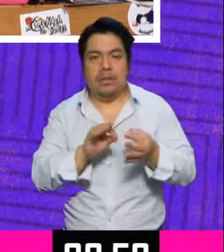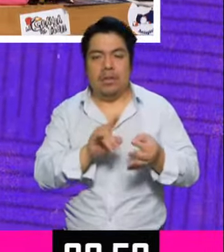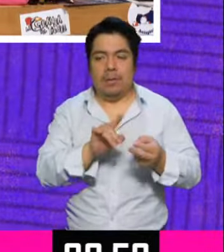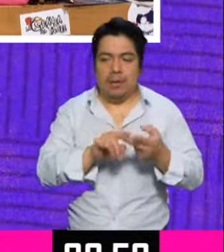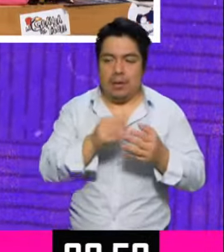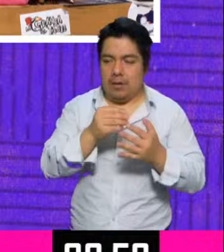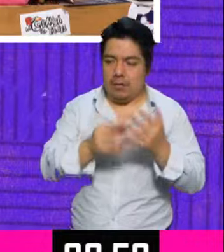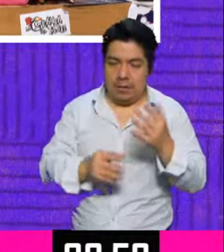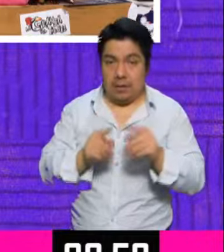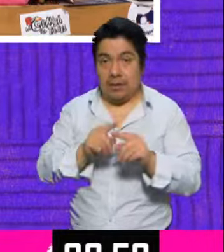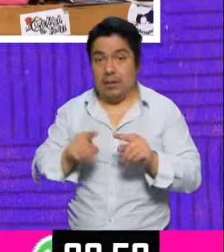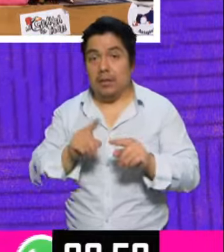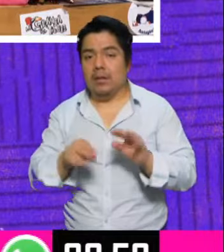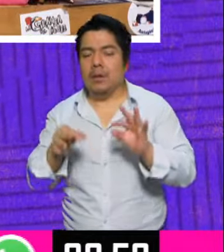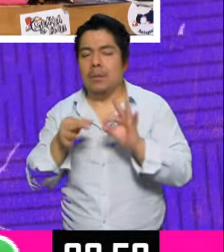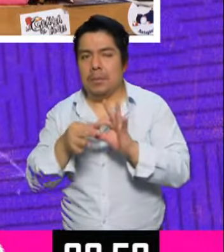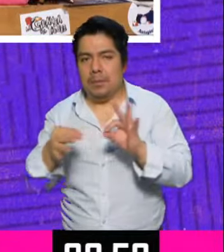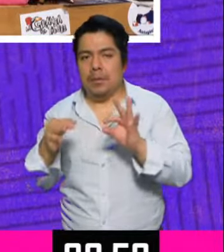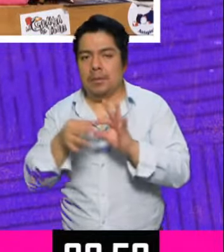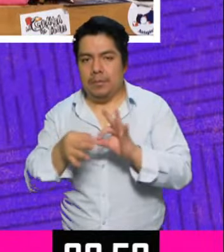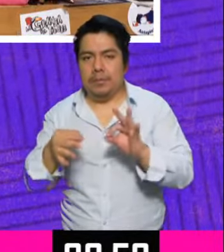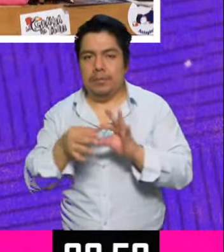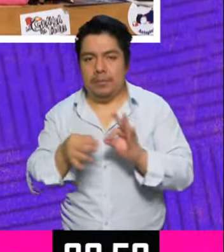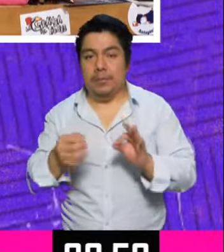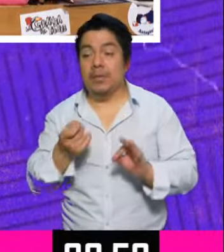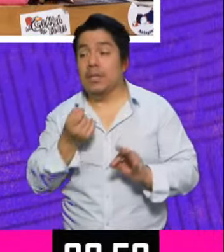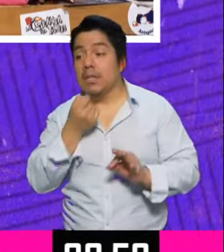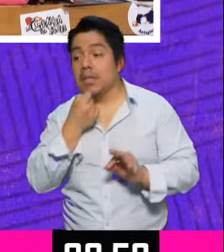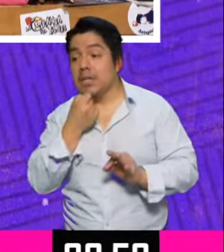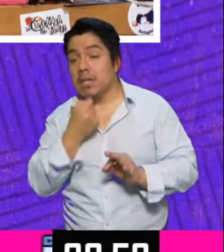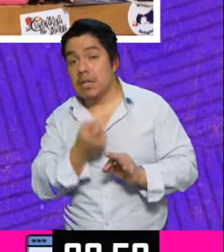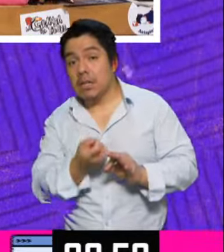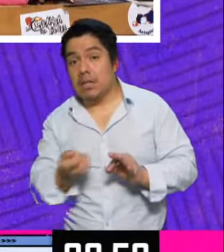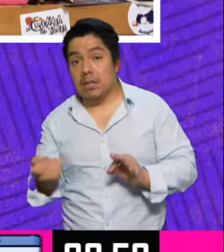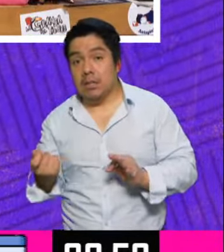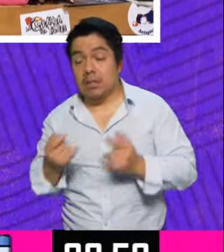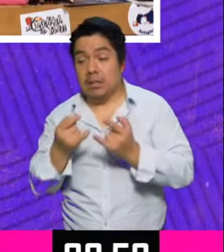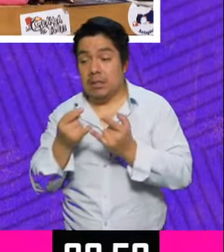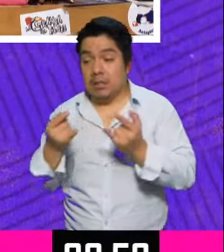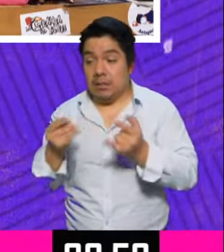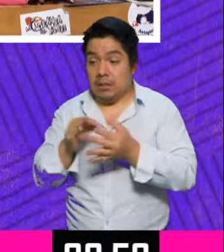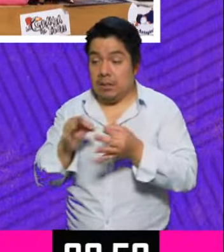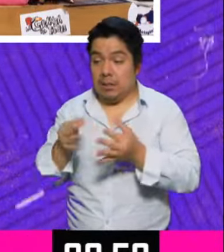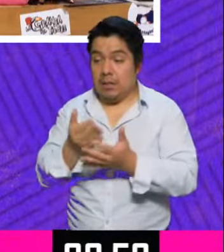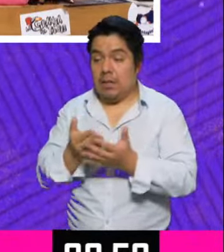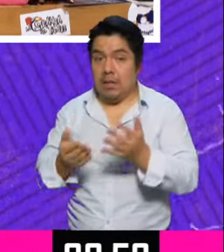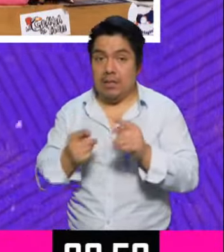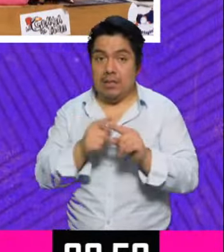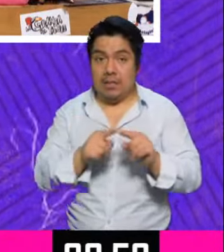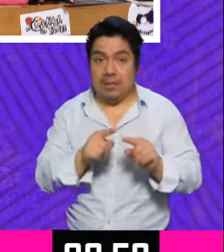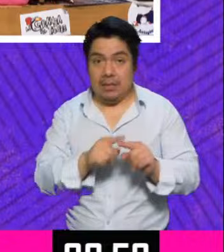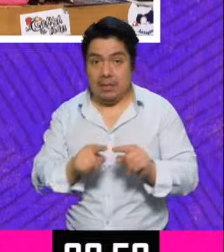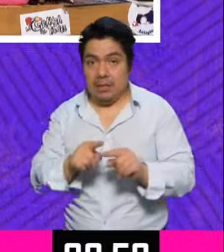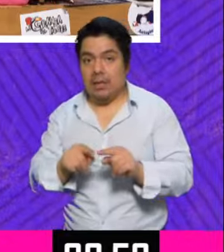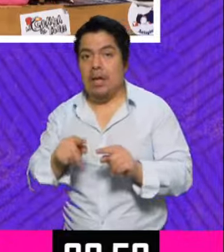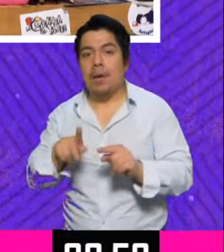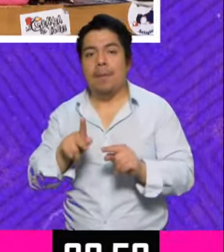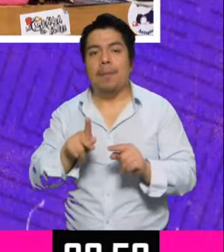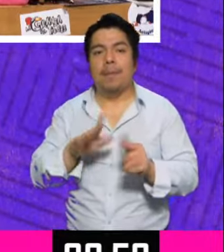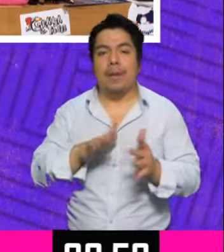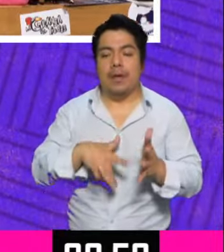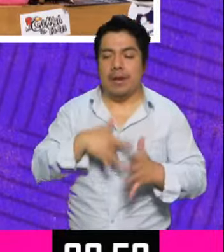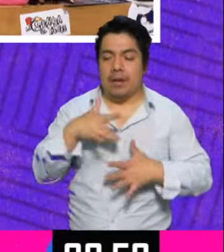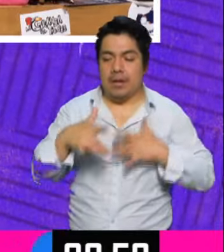etcétera los cuentos infantiles contienen muchas de estas figuras traducen